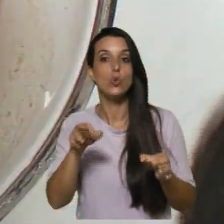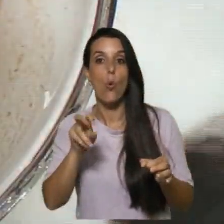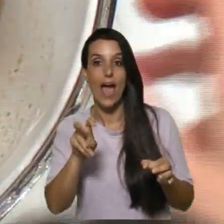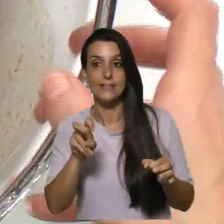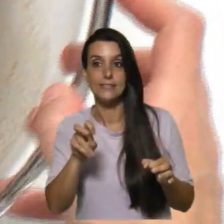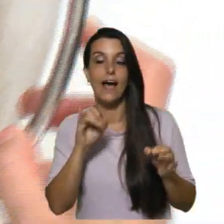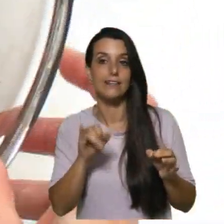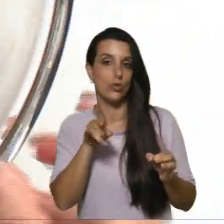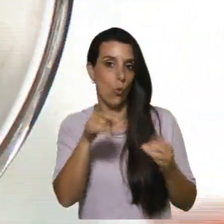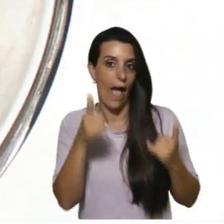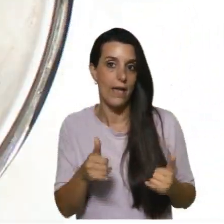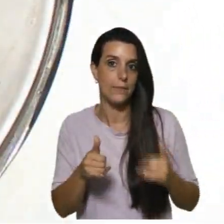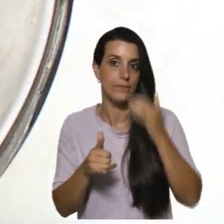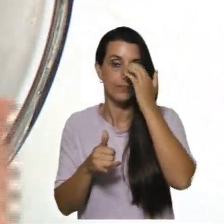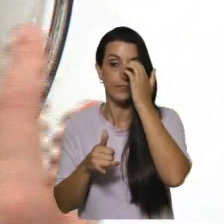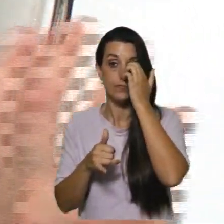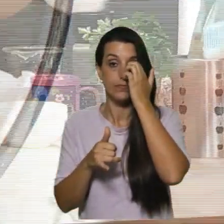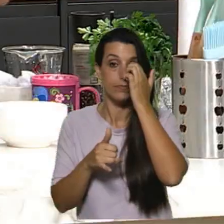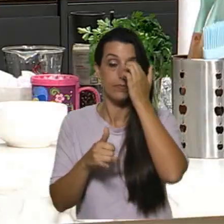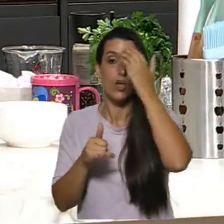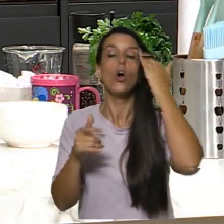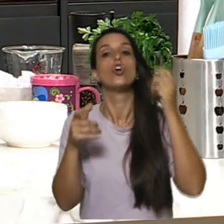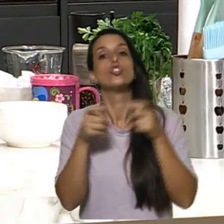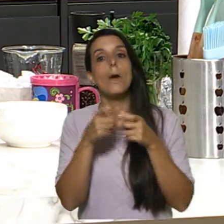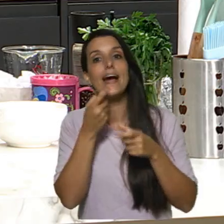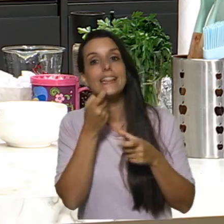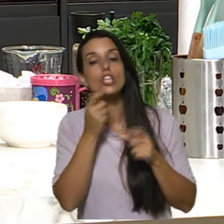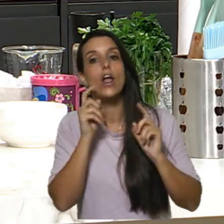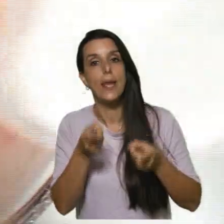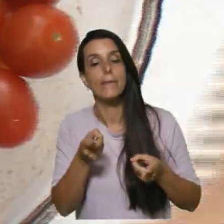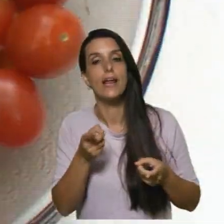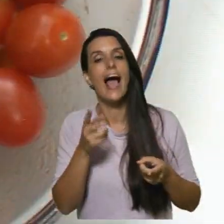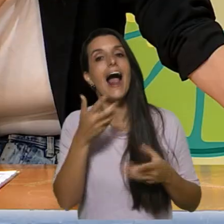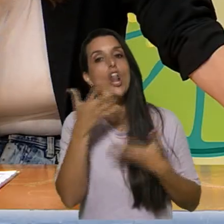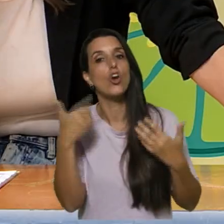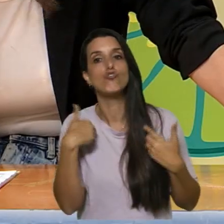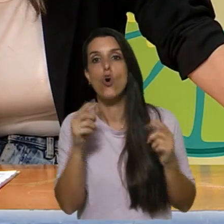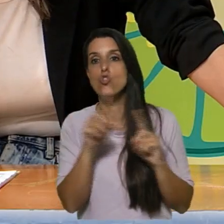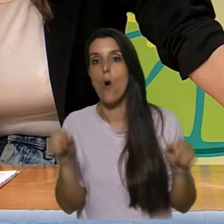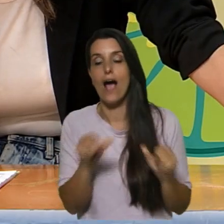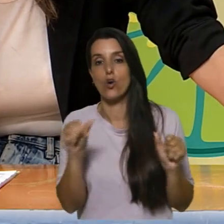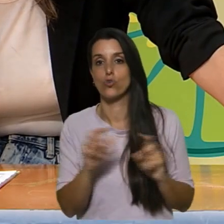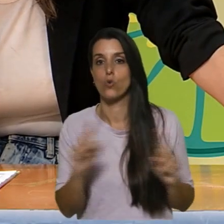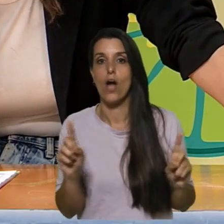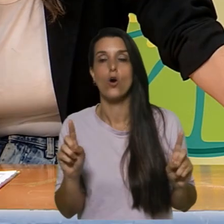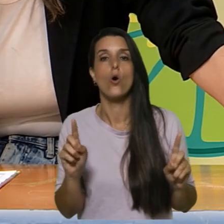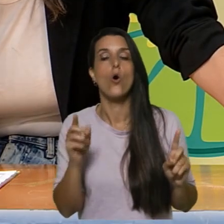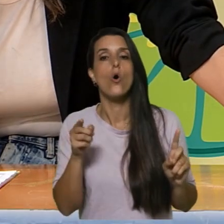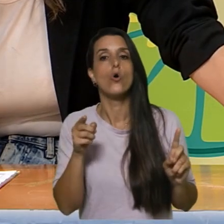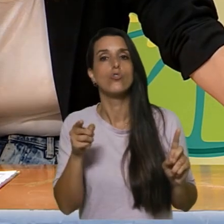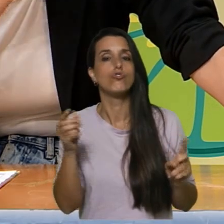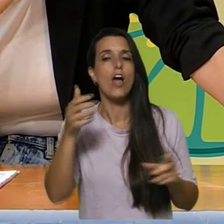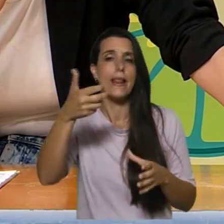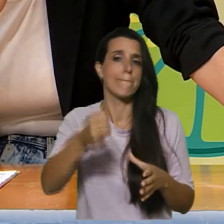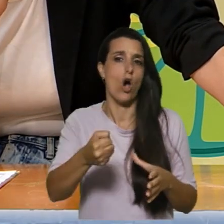aceitunas. Las que vos tengas. Los tomatitos también vienen para acá. Hay una cosa que yo no hago con el limón. ¿Qué? Yo le meto el